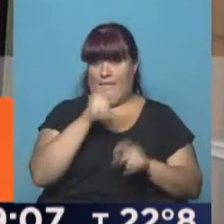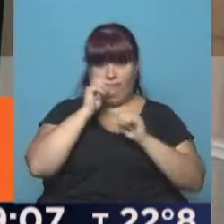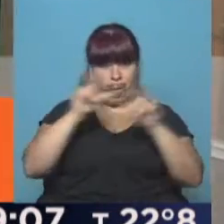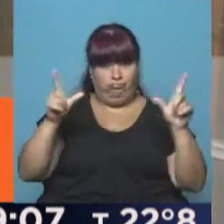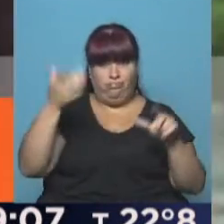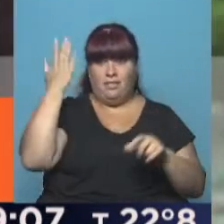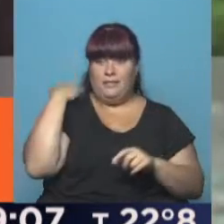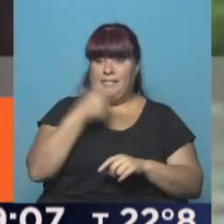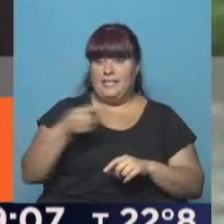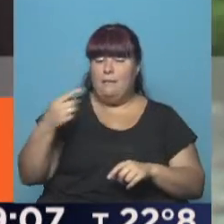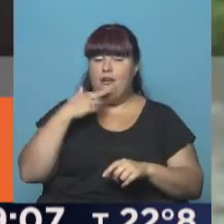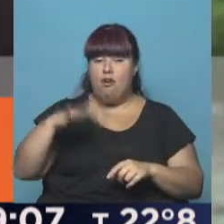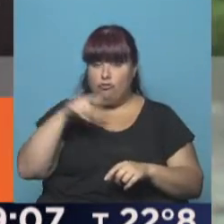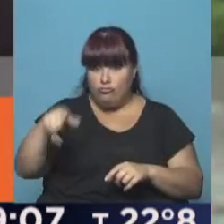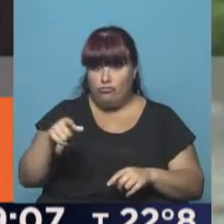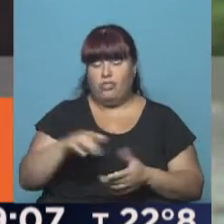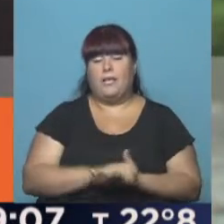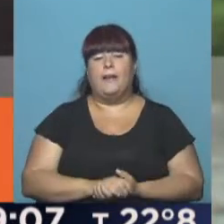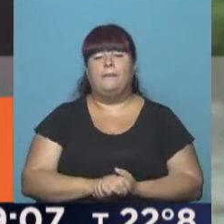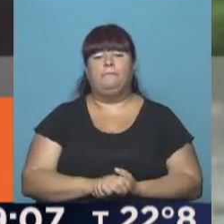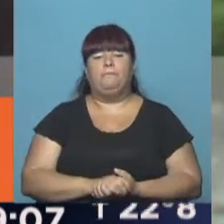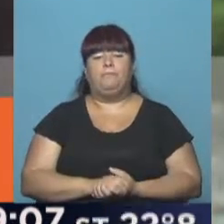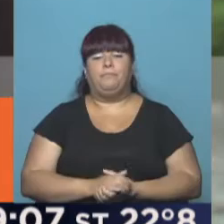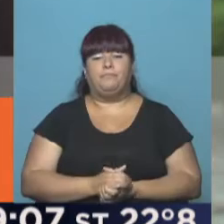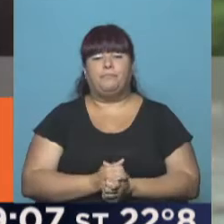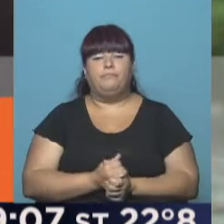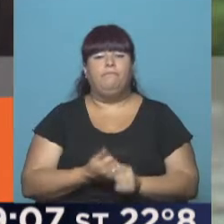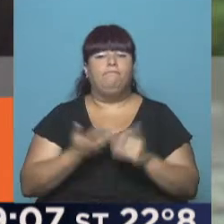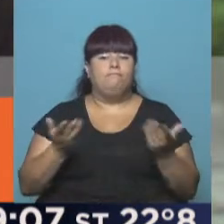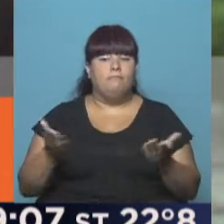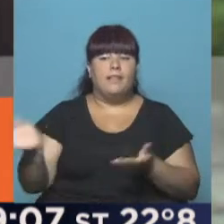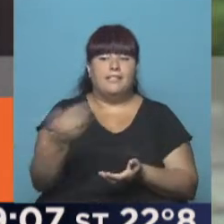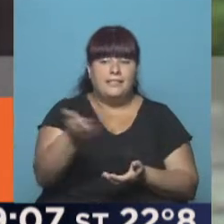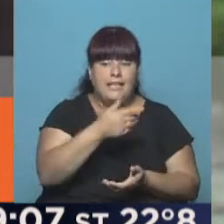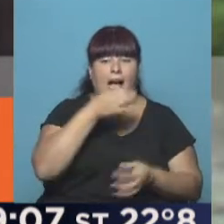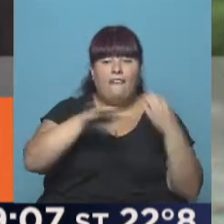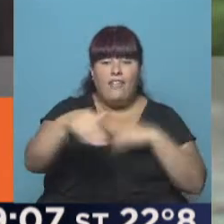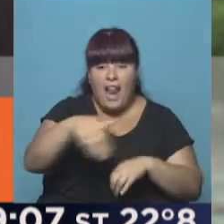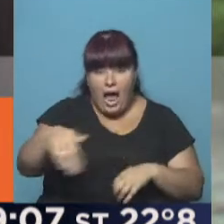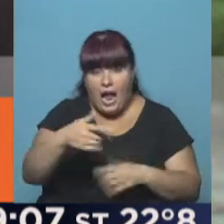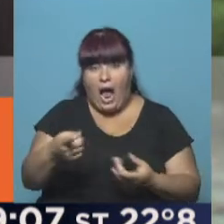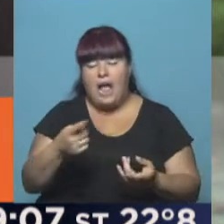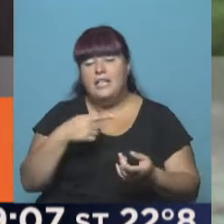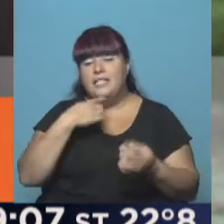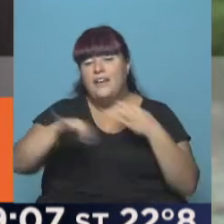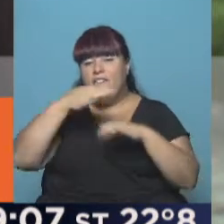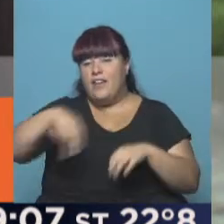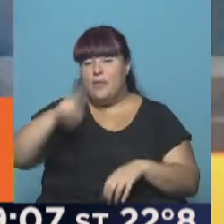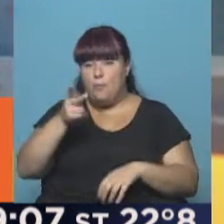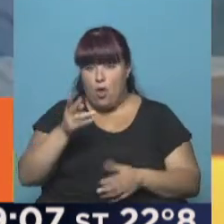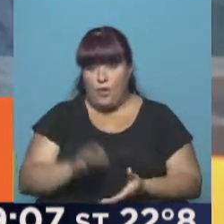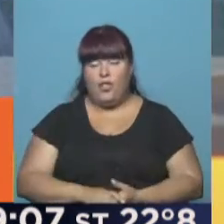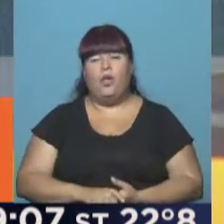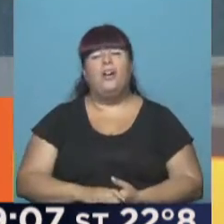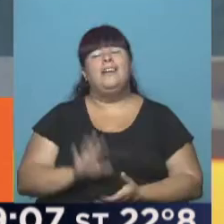en la capital federal en el barrio de once retirando a los manteros de la venta callejera